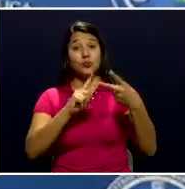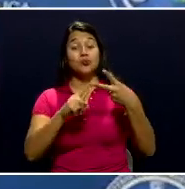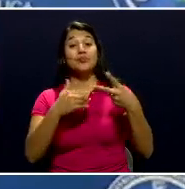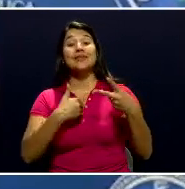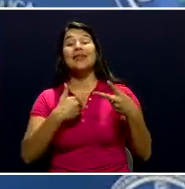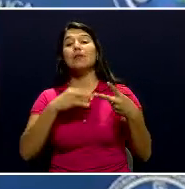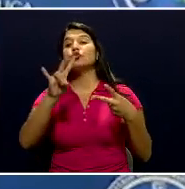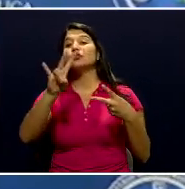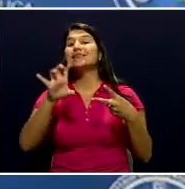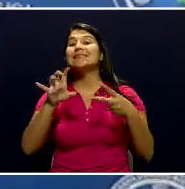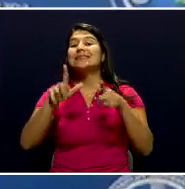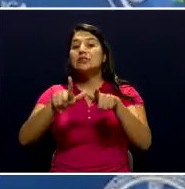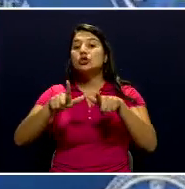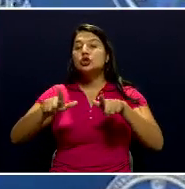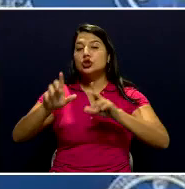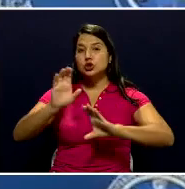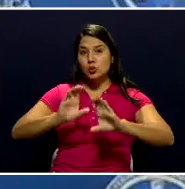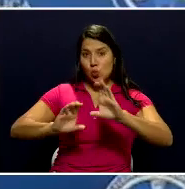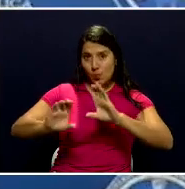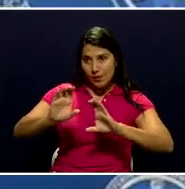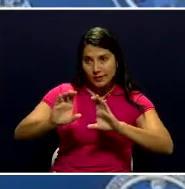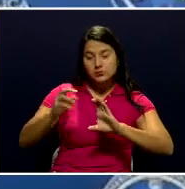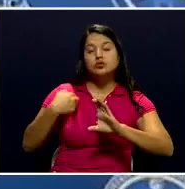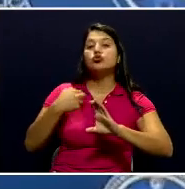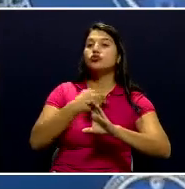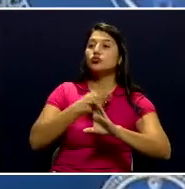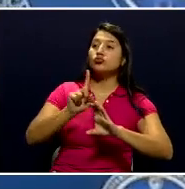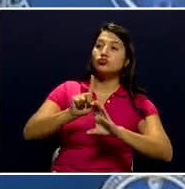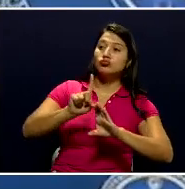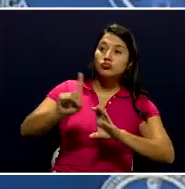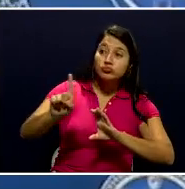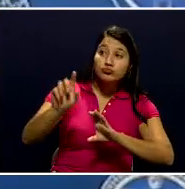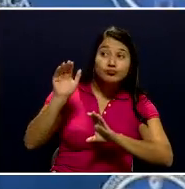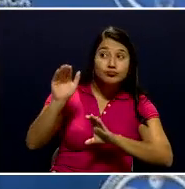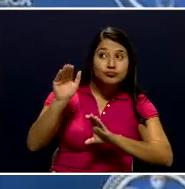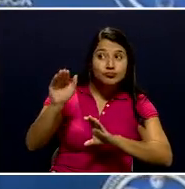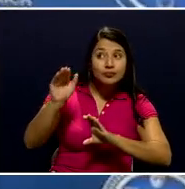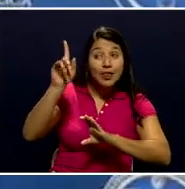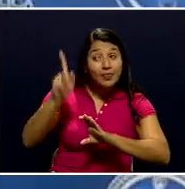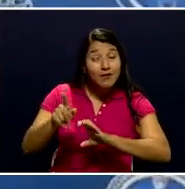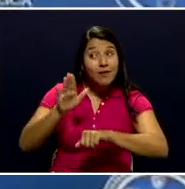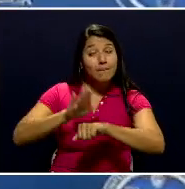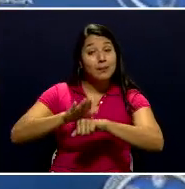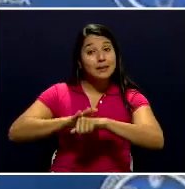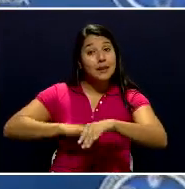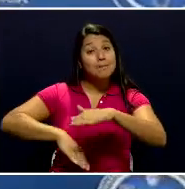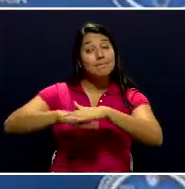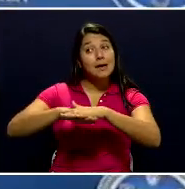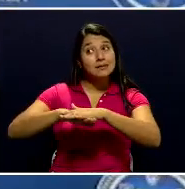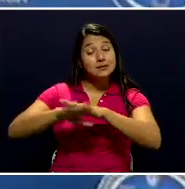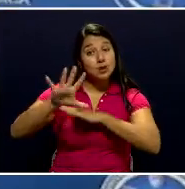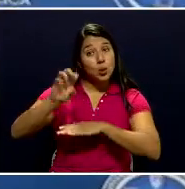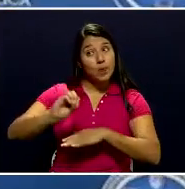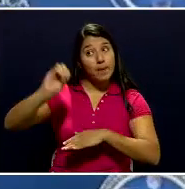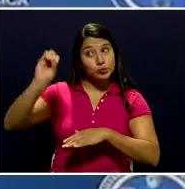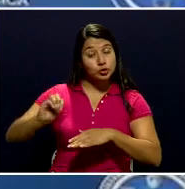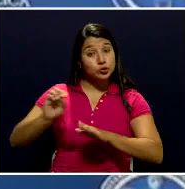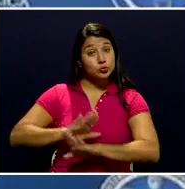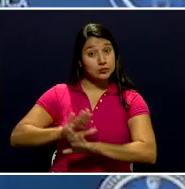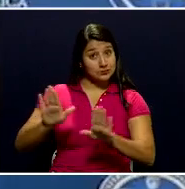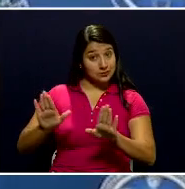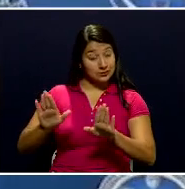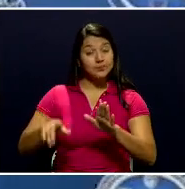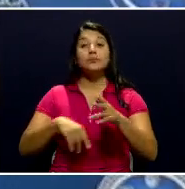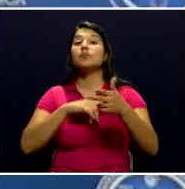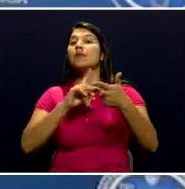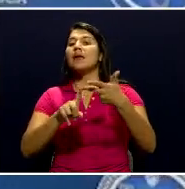que se han notificado en cuanto a la prohibición o más bien la regulación en cuanto a las capacidades y que se mantengan al 50%. Además estamos haciendo